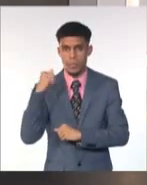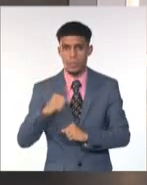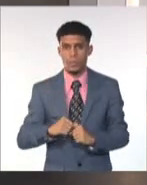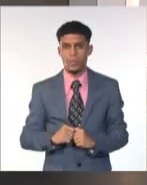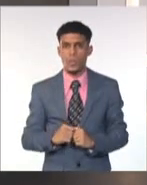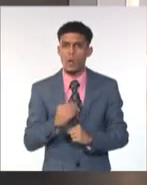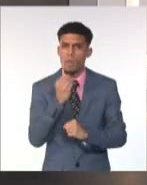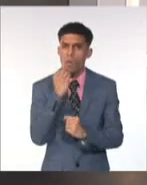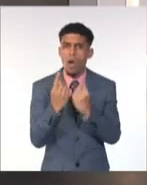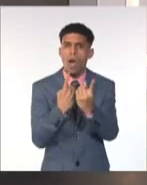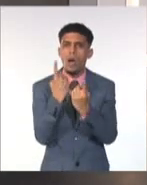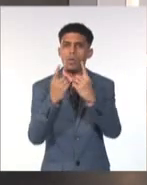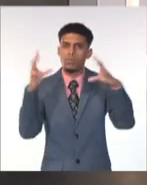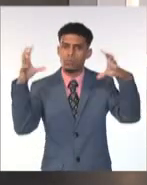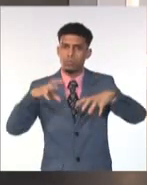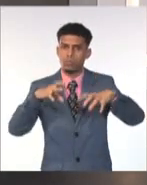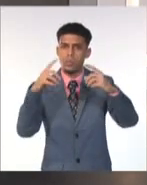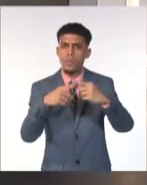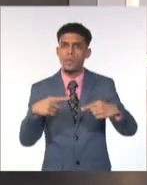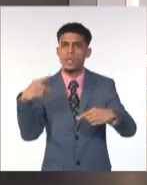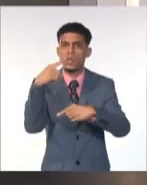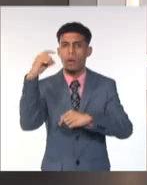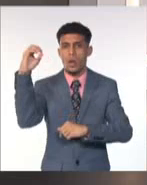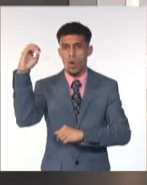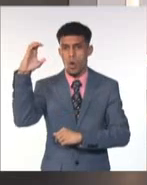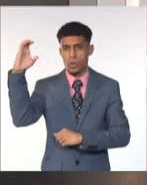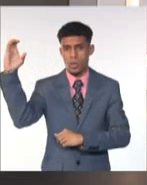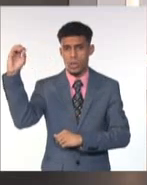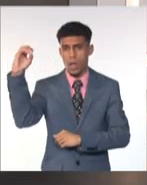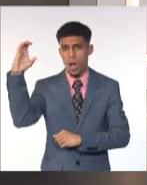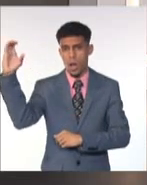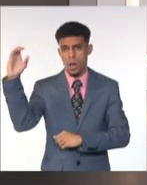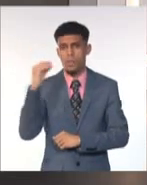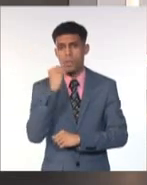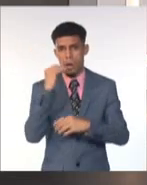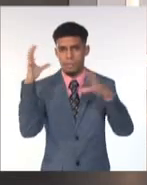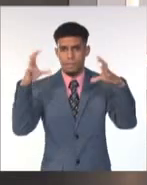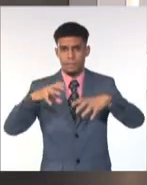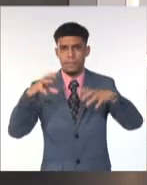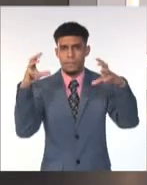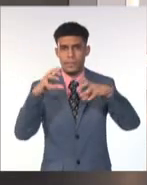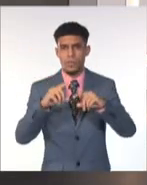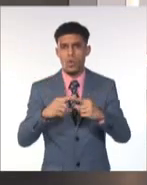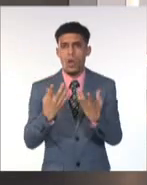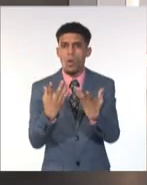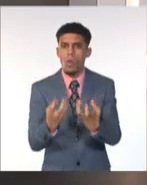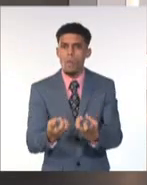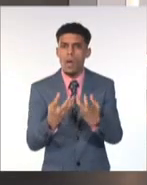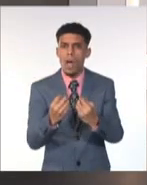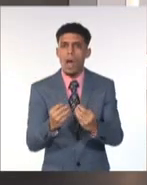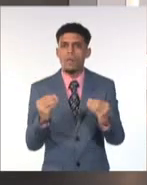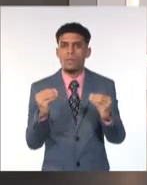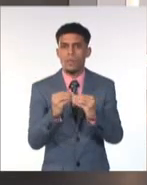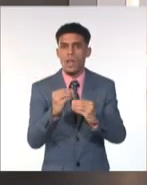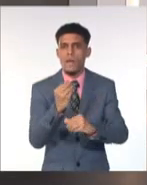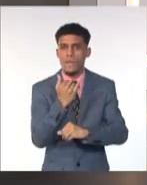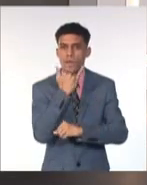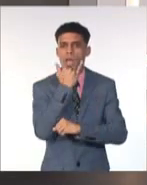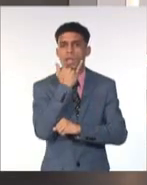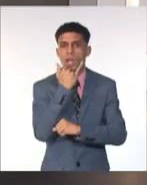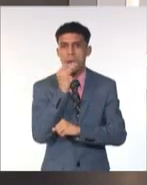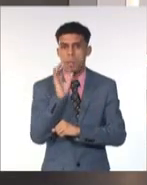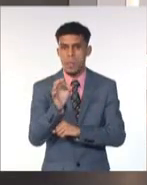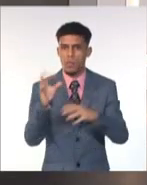posibilidad de chubascos, sobre todo hacia la parte occidental del país. Habitualmente pues el flujo húmedo por delante de estos sistemas favorece